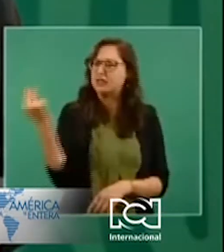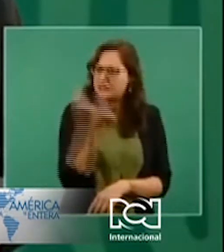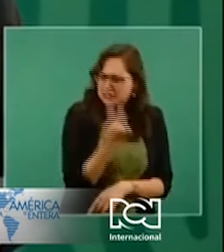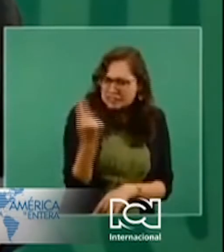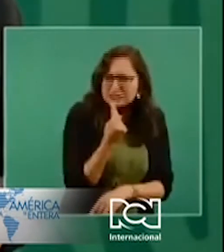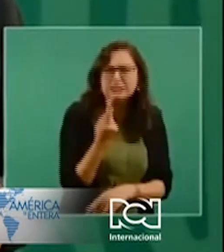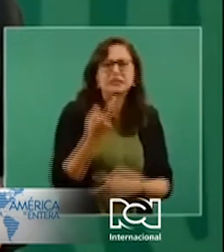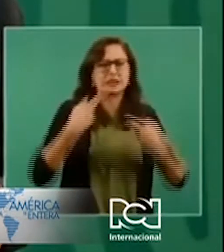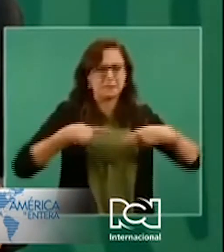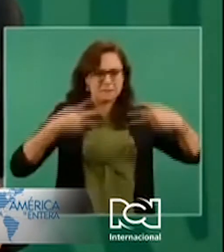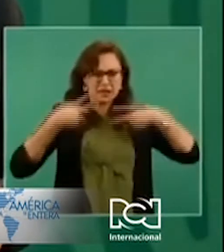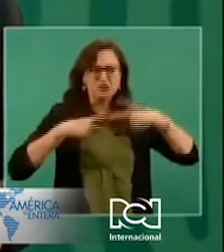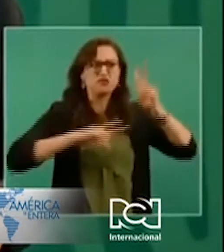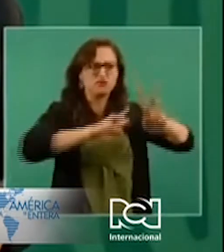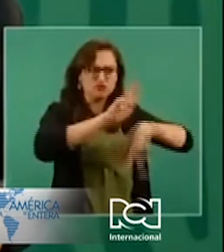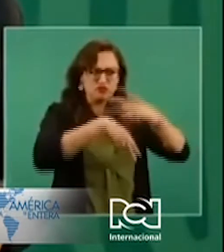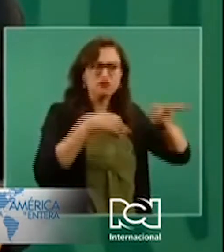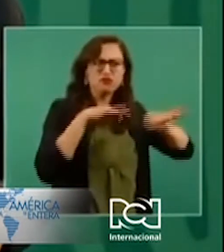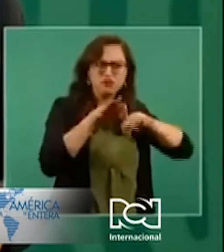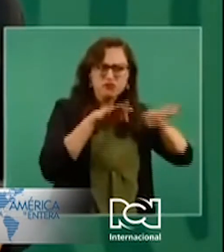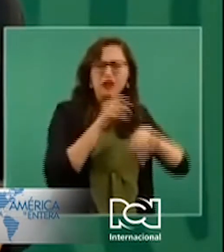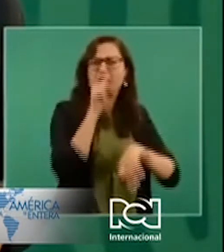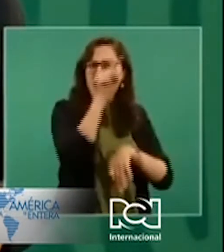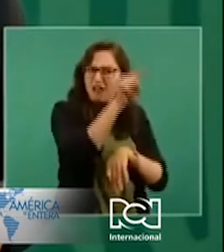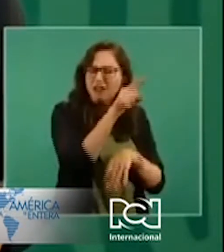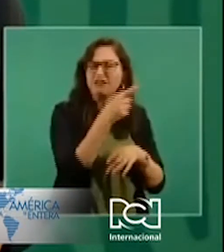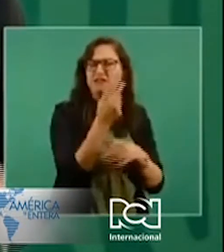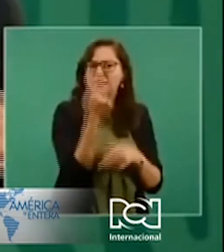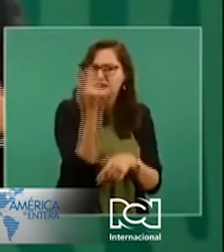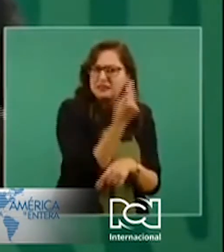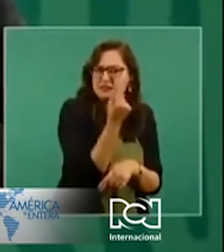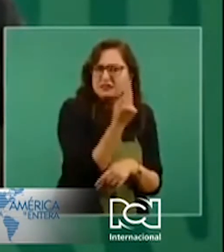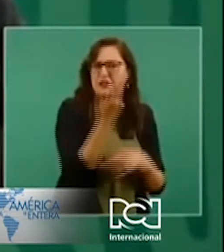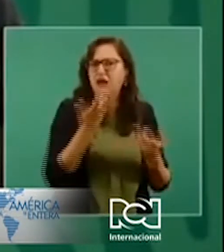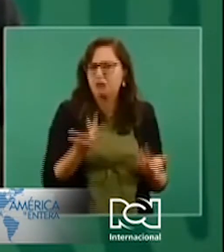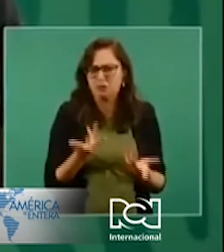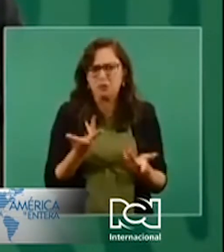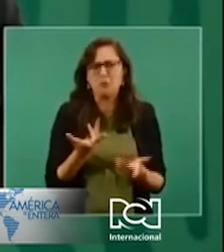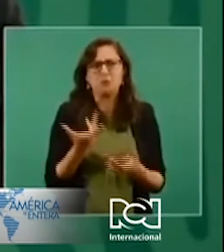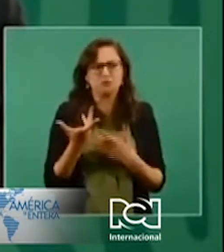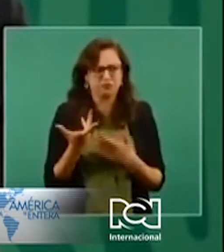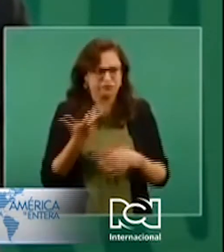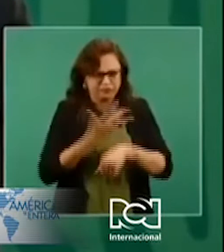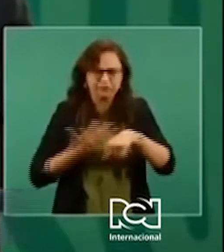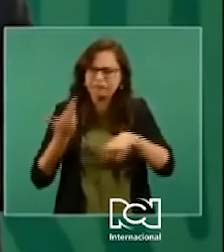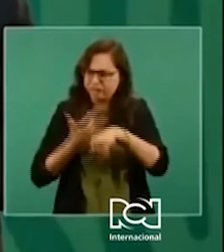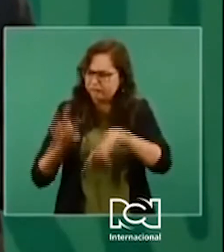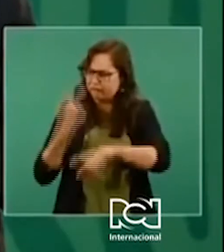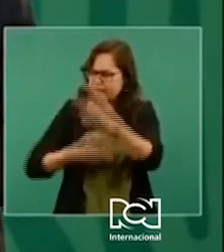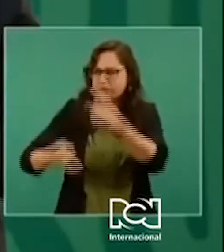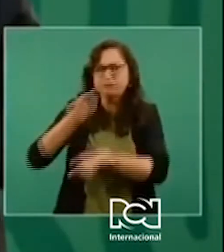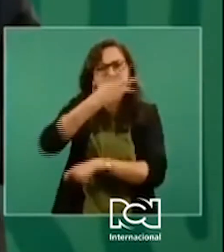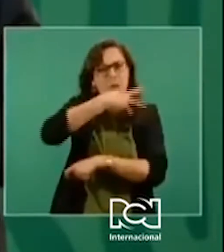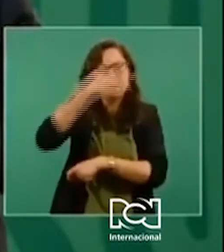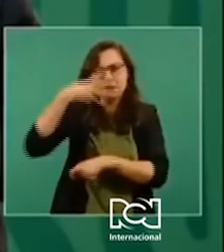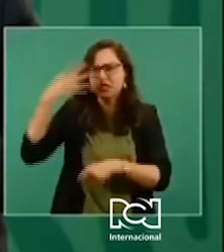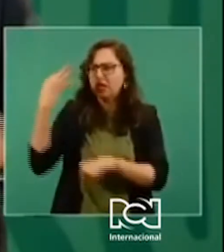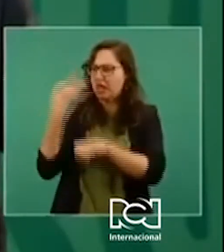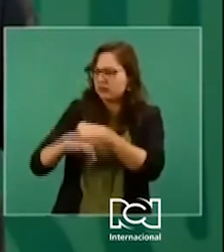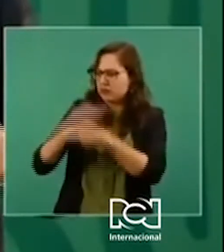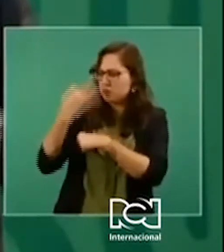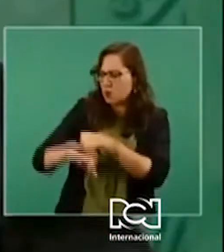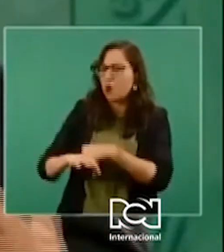de trabajo temporal que se